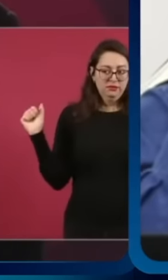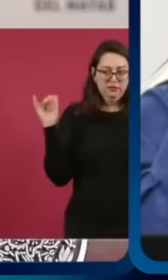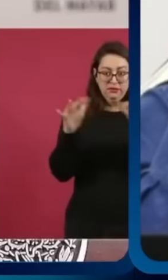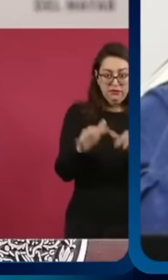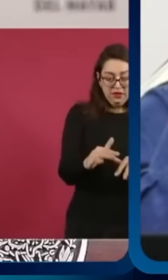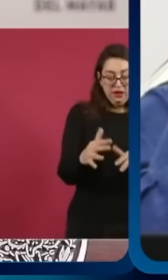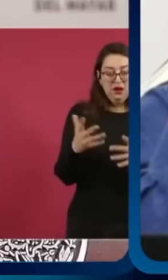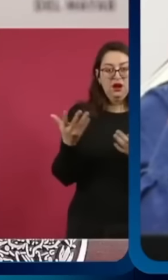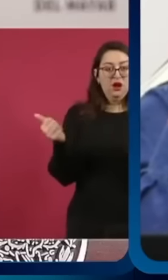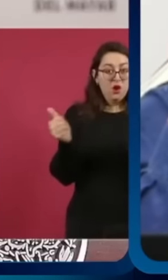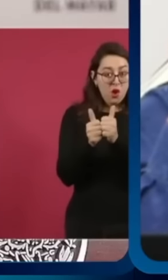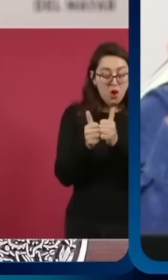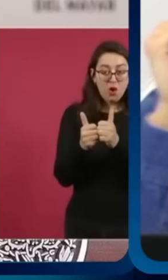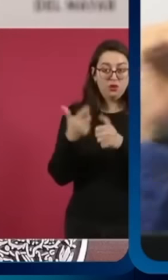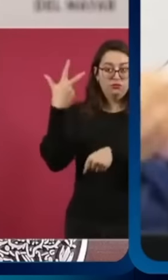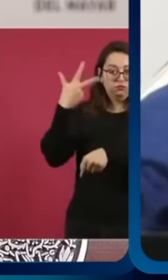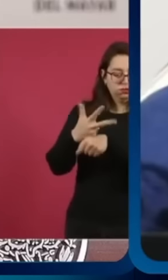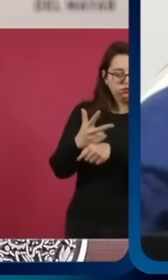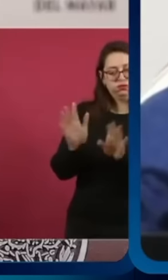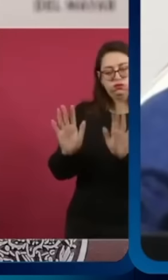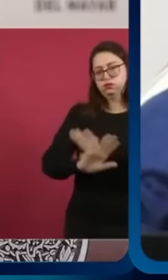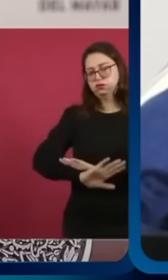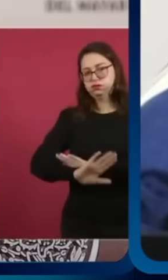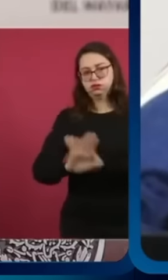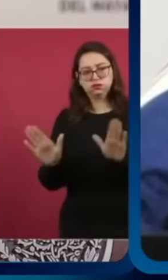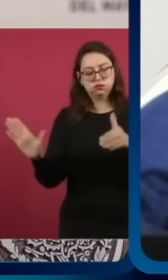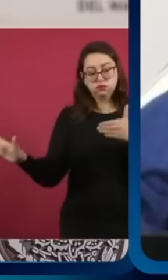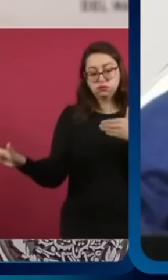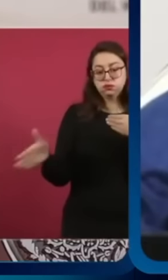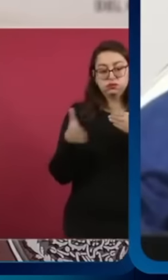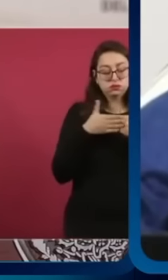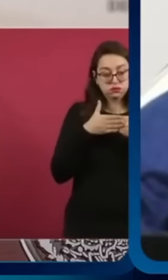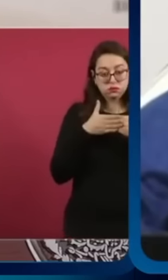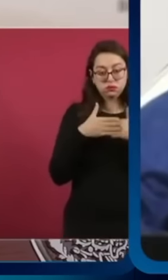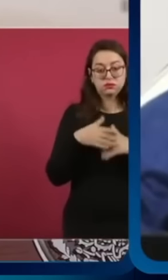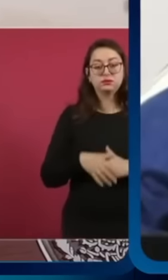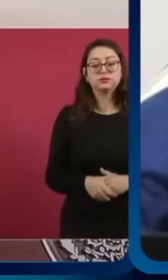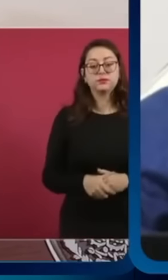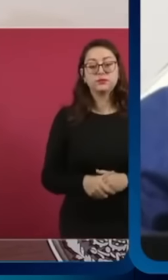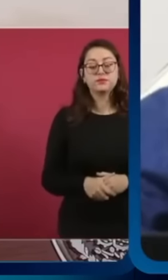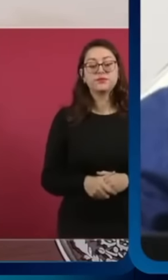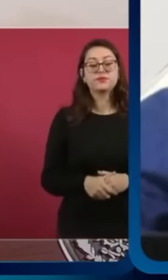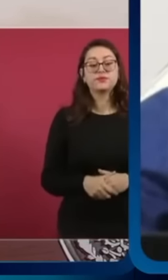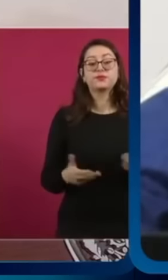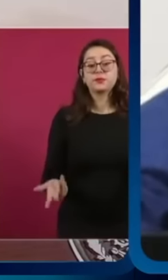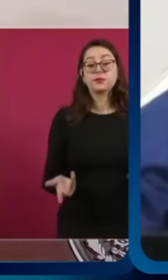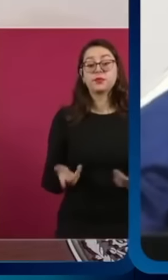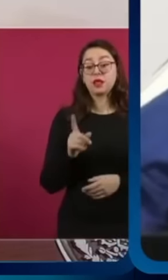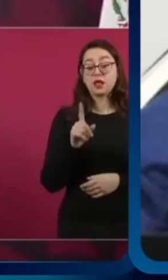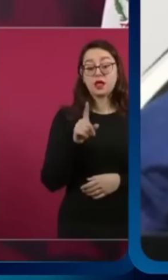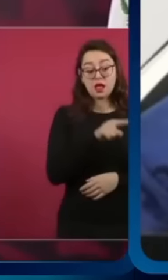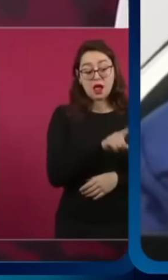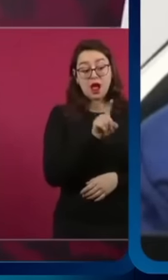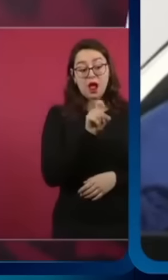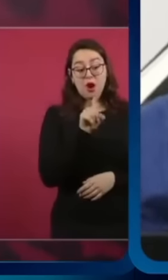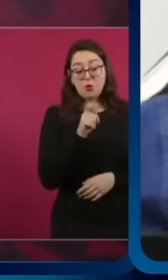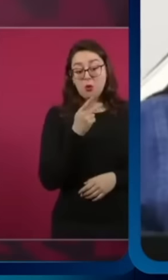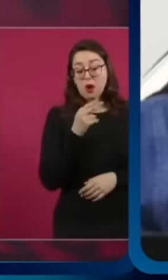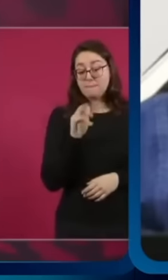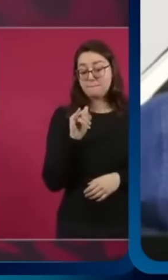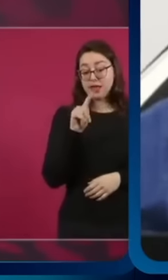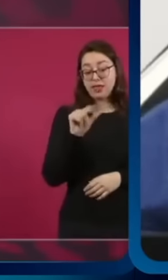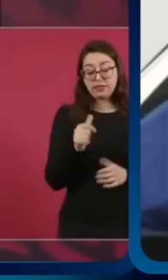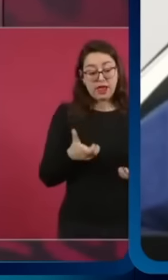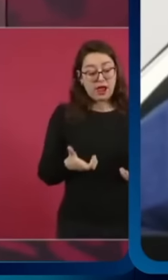Prieta, pues ya terminamos el camino de Agua Prieta a Bavispe y ahí creo